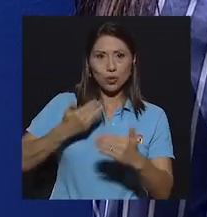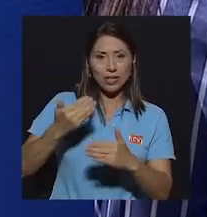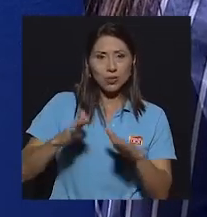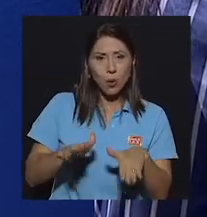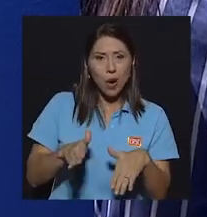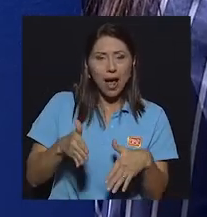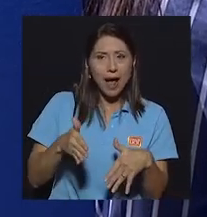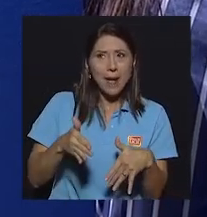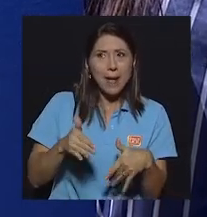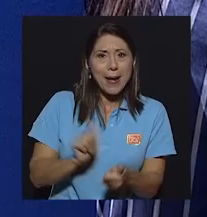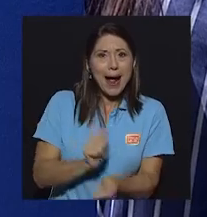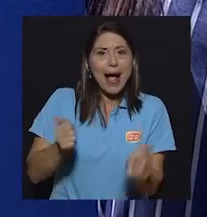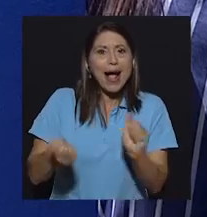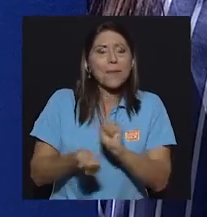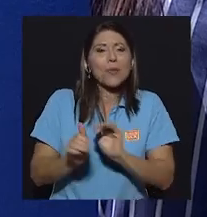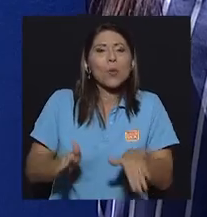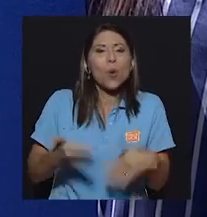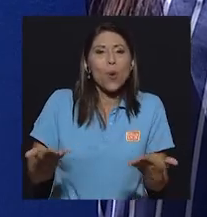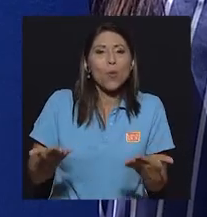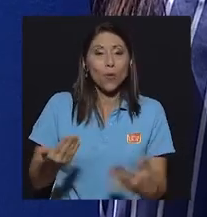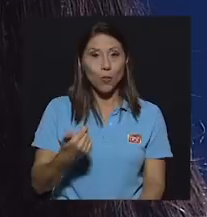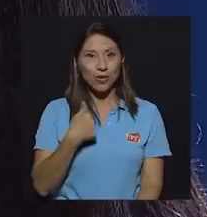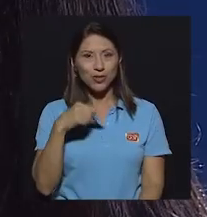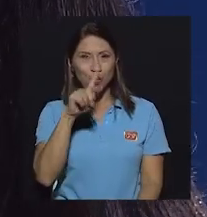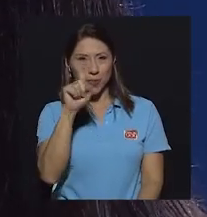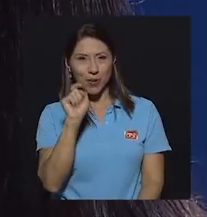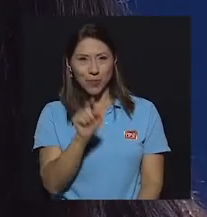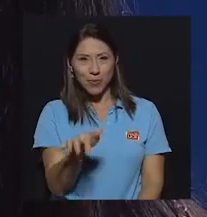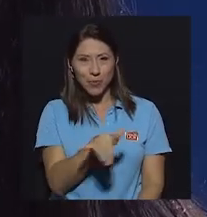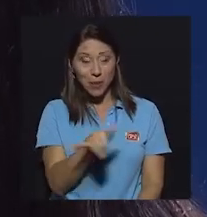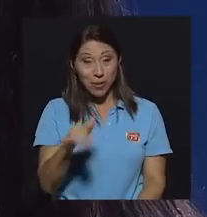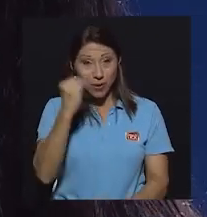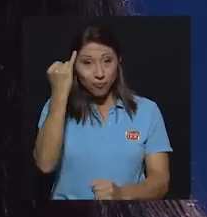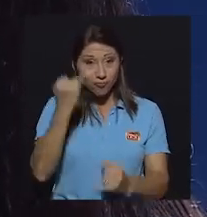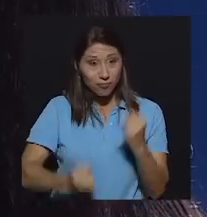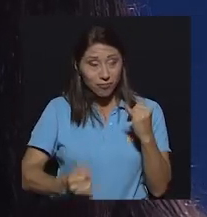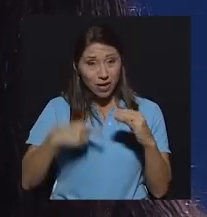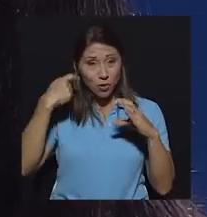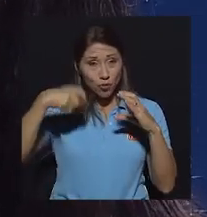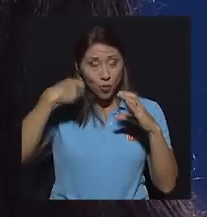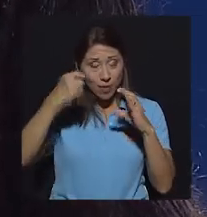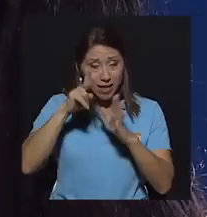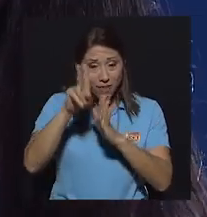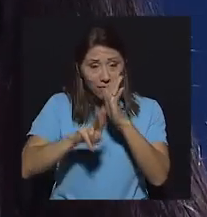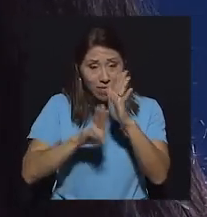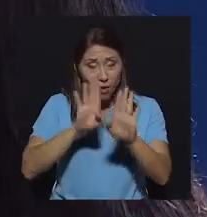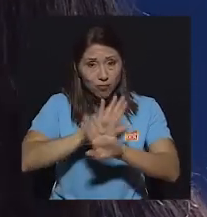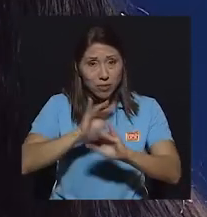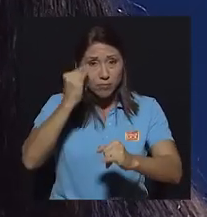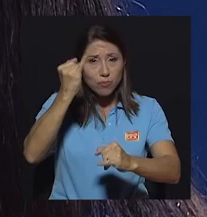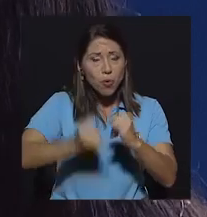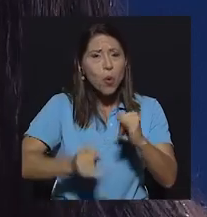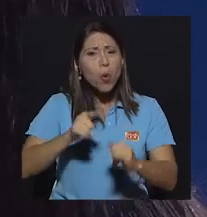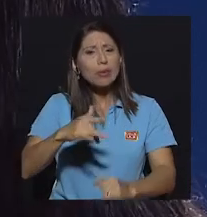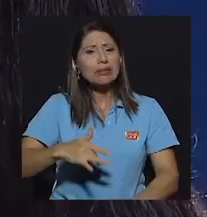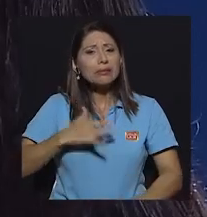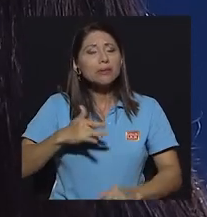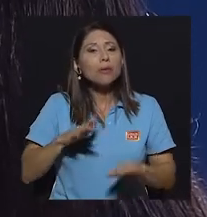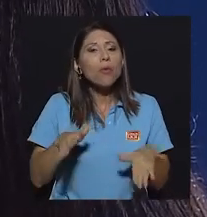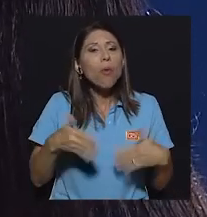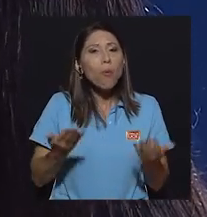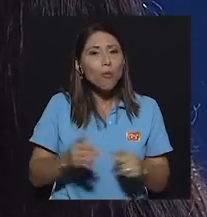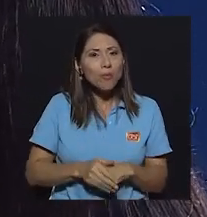Es interesante porque el aprendizaje, creo que siempre en una producción, no es solo a nivel técnico o a nivel